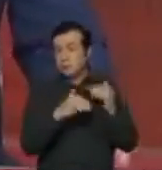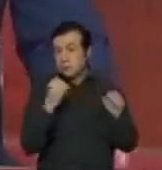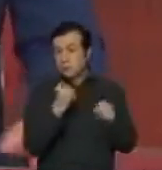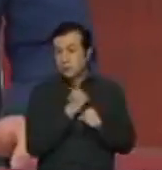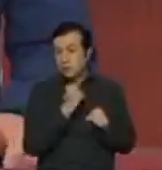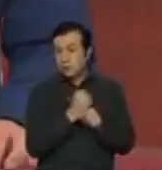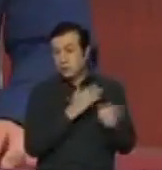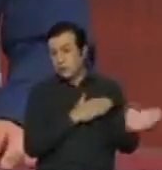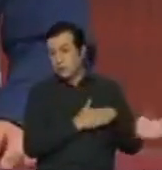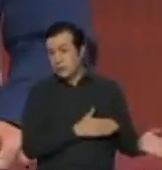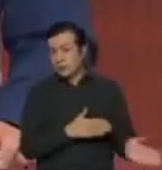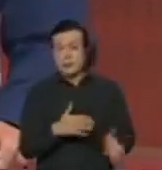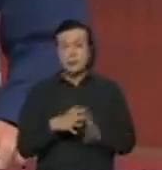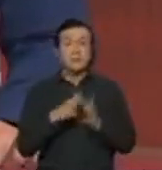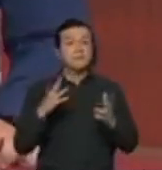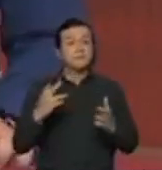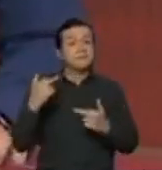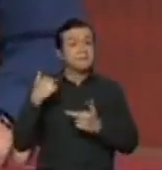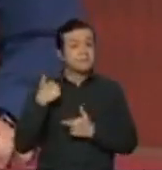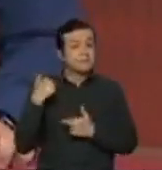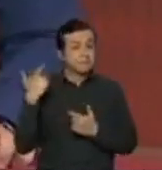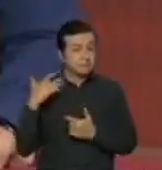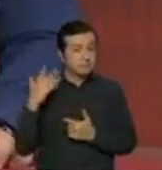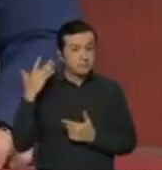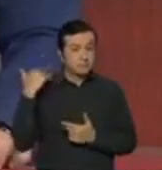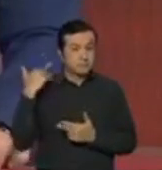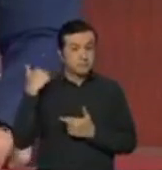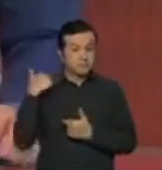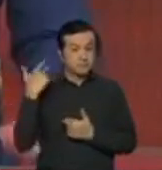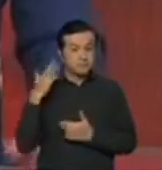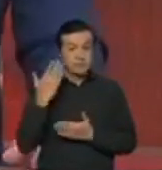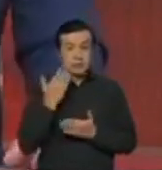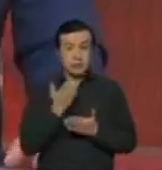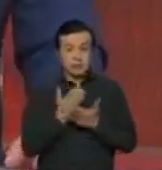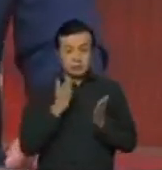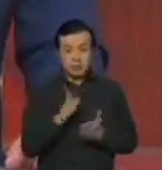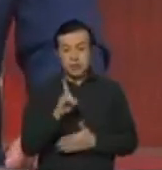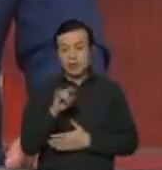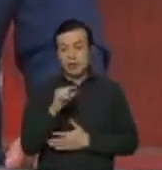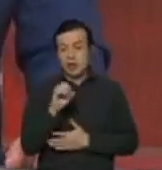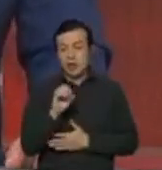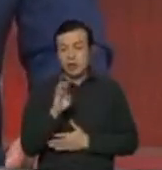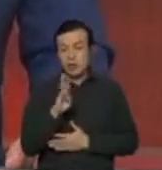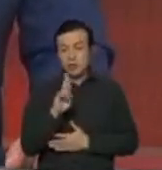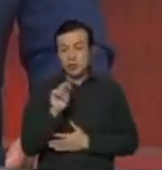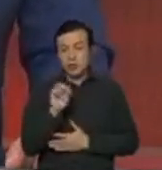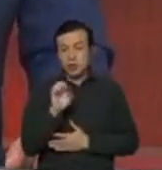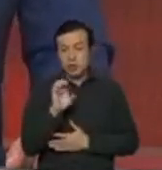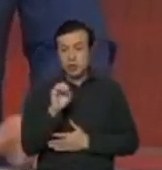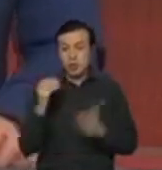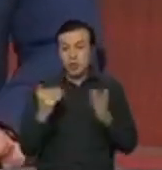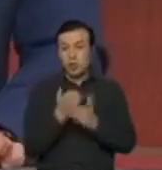trabajo, esta responsabilidad que ha asumido hace pocos días el economista Diego Burneo, flamante gerente